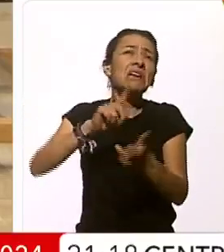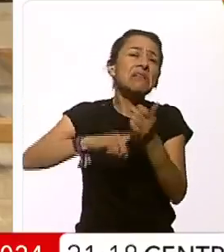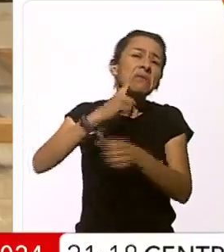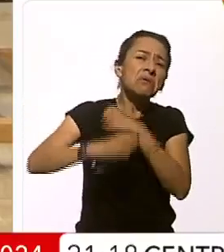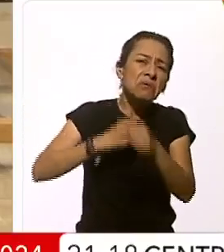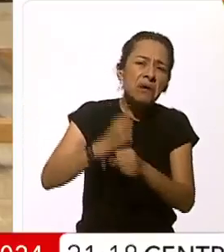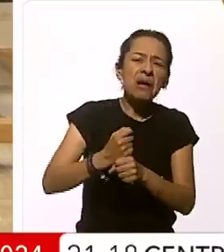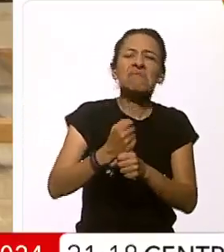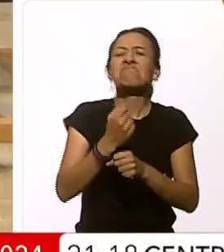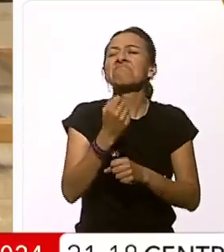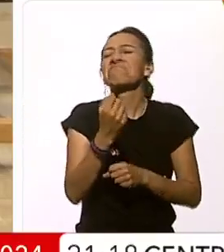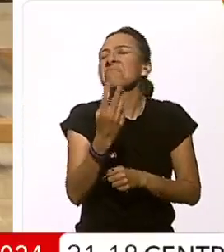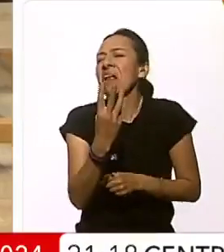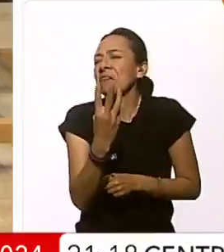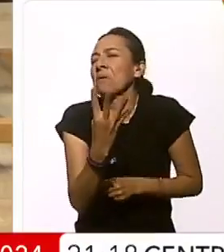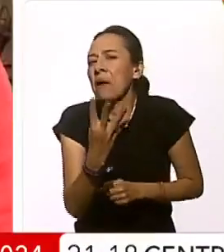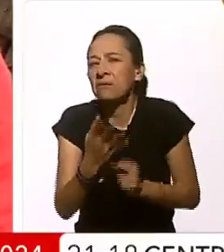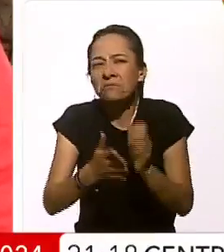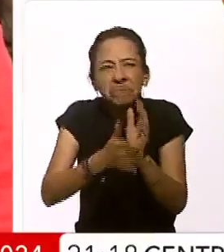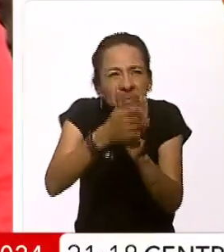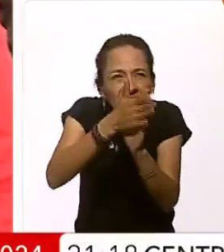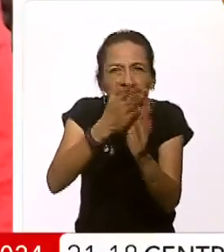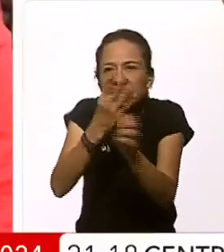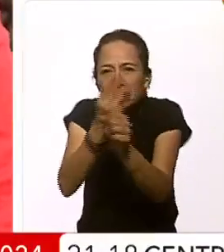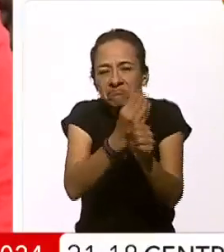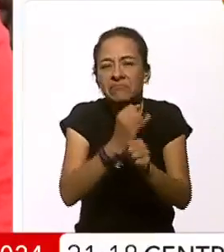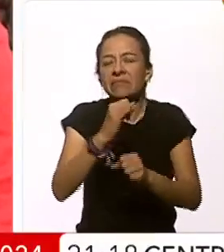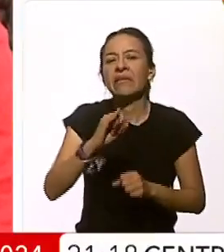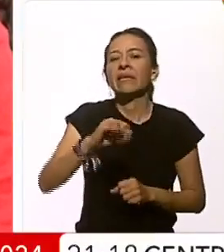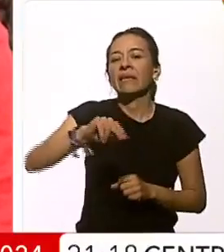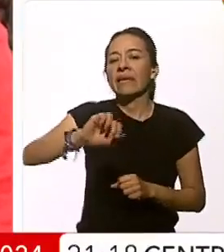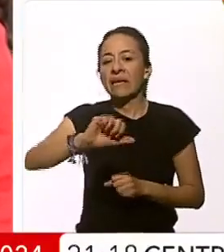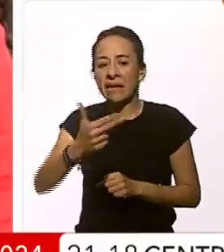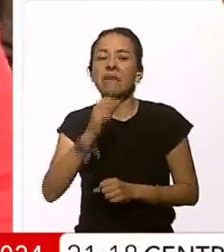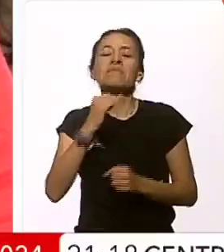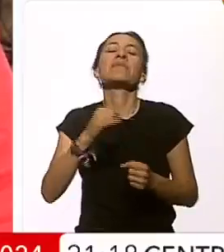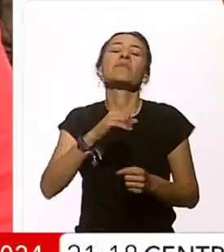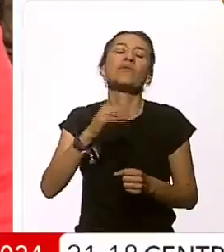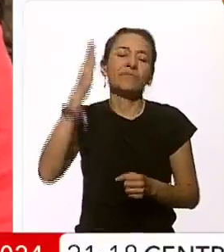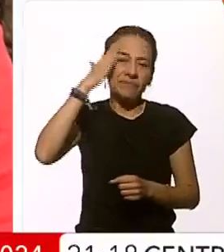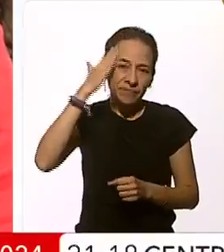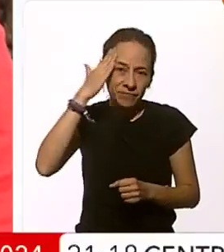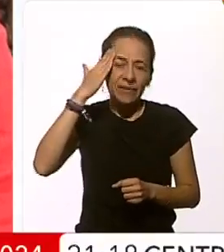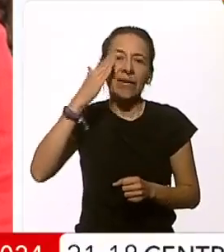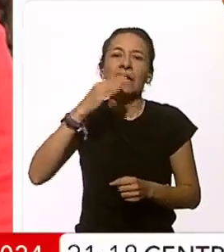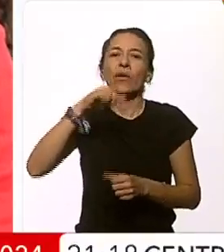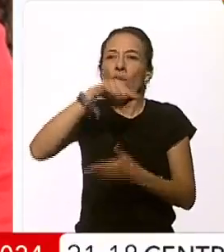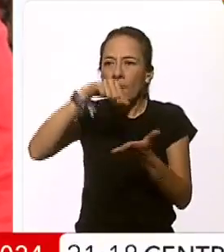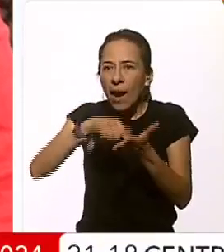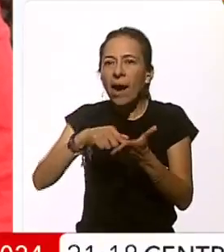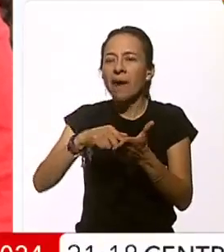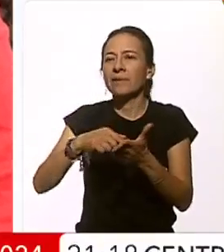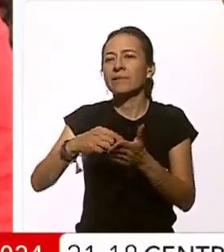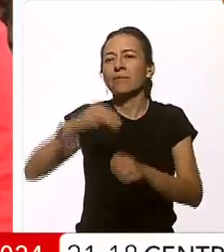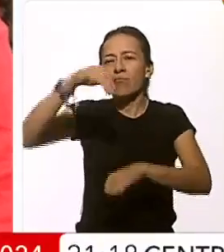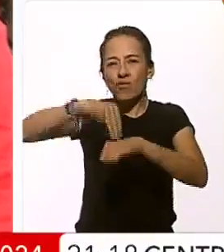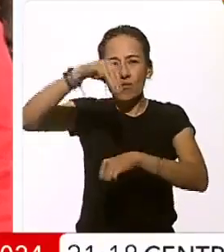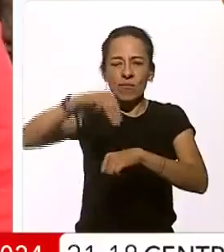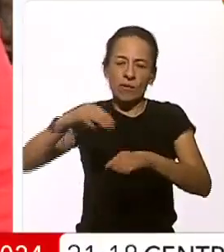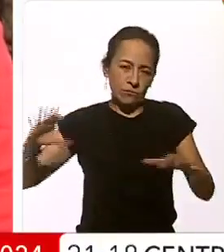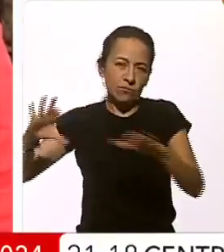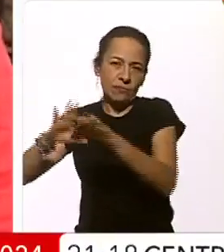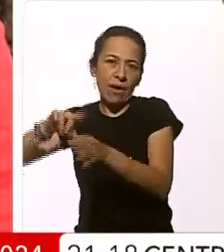3, 4 restauraciones entre el INAH y la Dirección General de Sitios y Monumentos, ambos de la Secretaría de Cultura, y